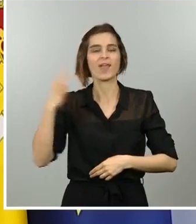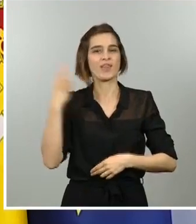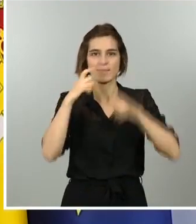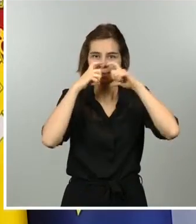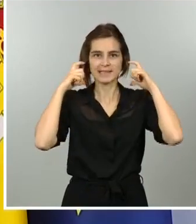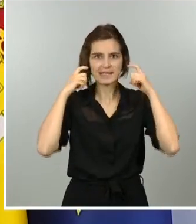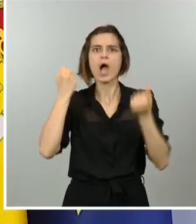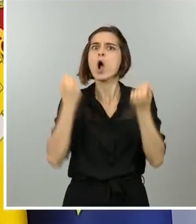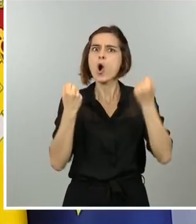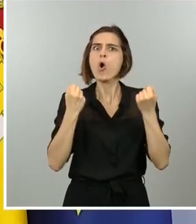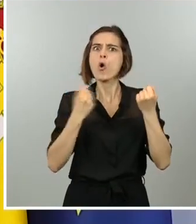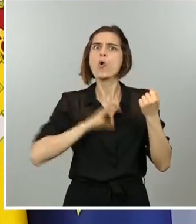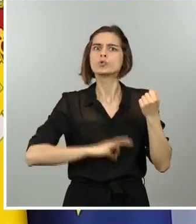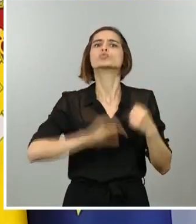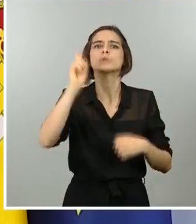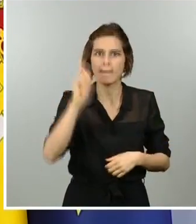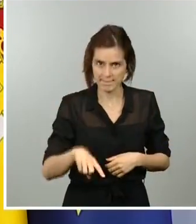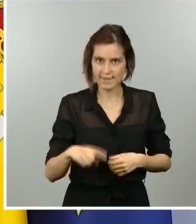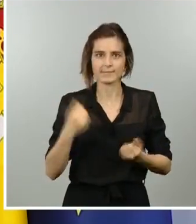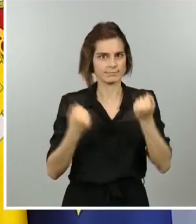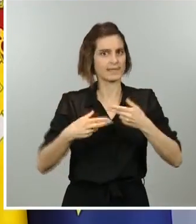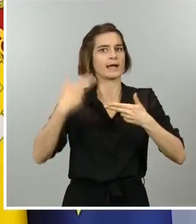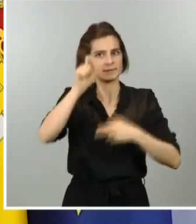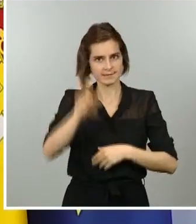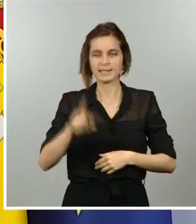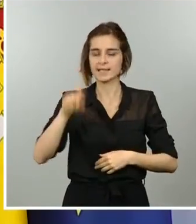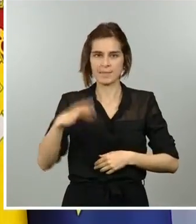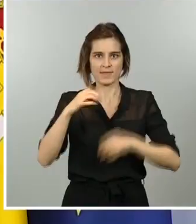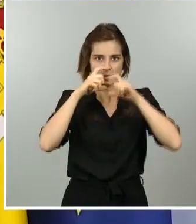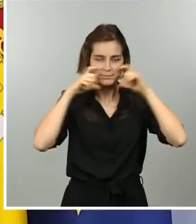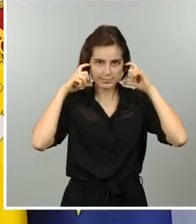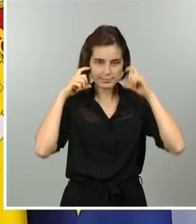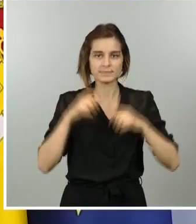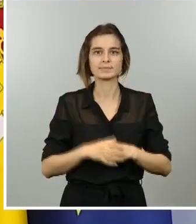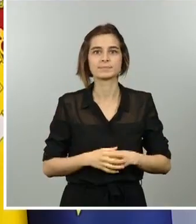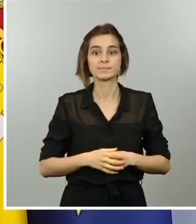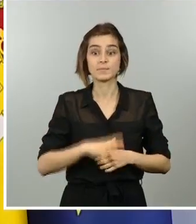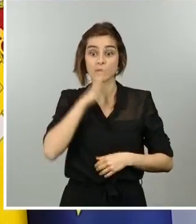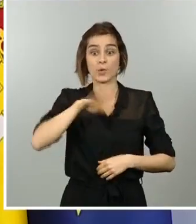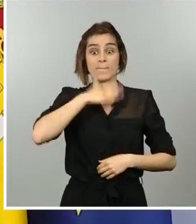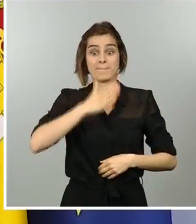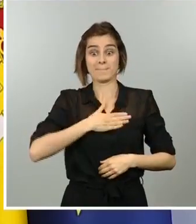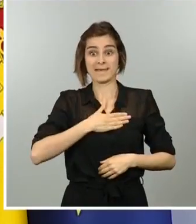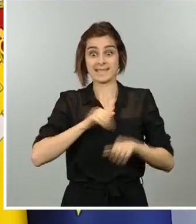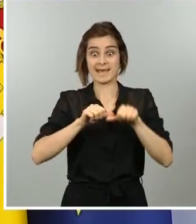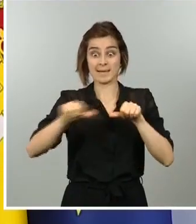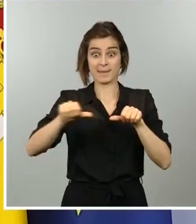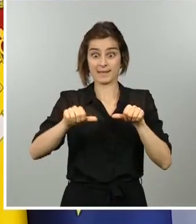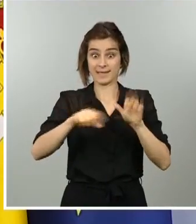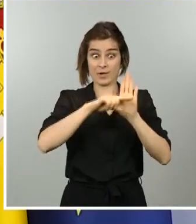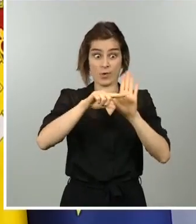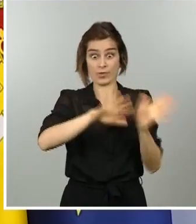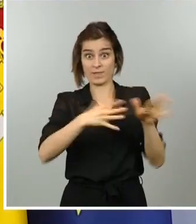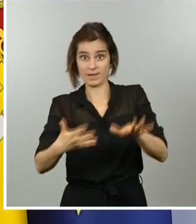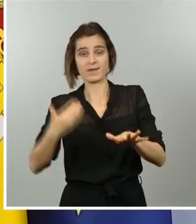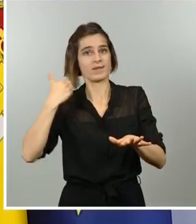efecto, puesto que es obligatorio el uso de mascarilla a partir de la publicación, a partir de mañana en estos medios de transporte, el Gobierno ha